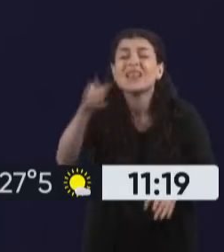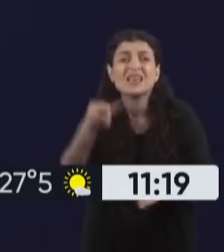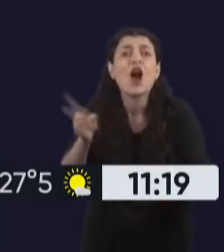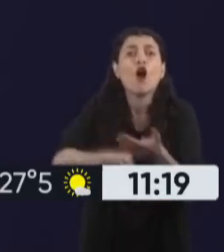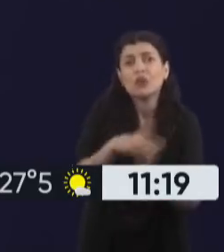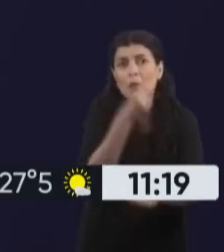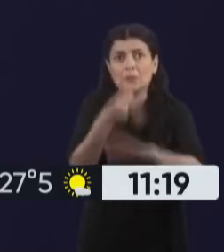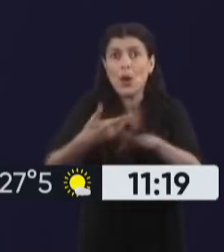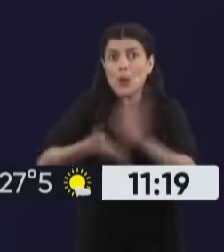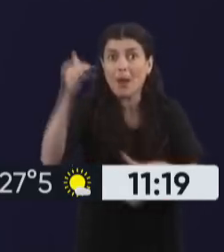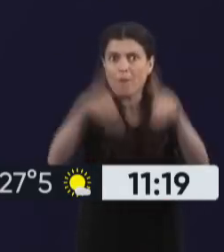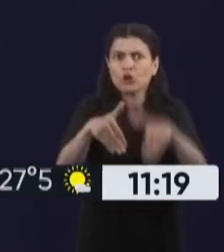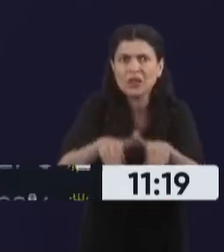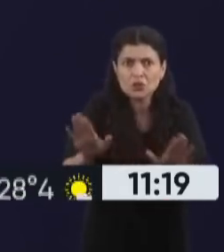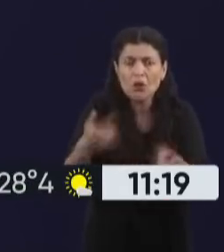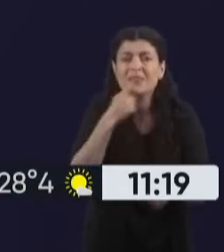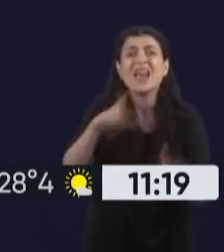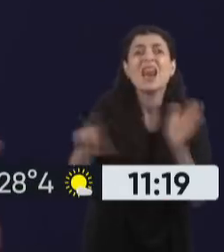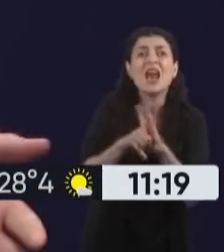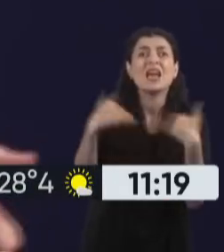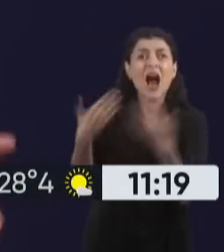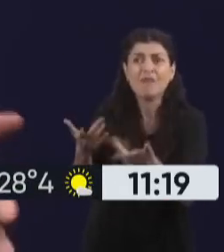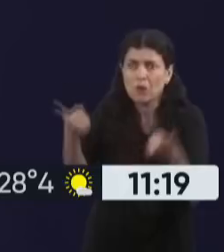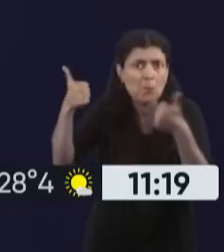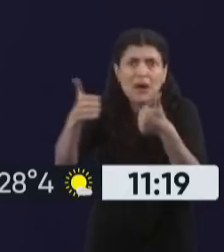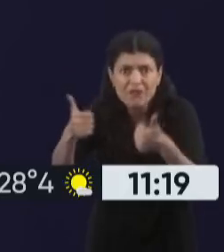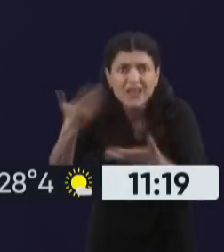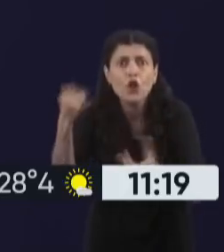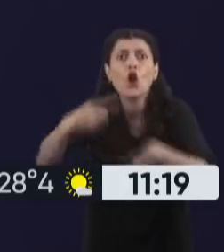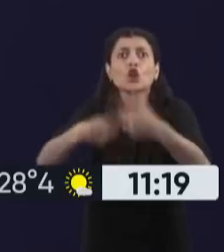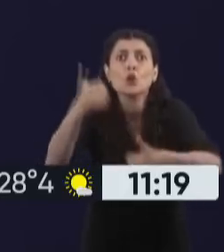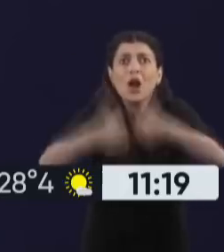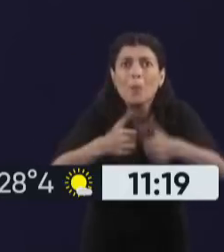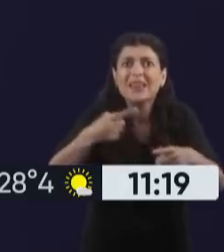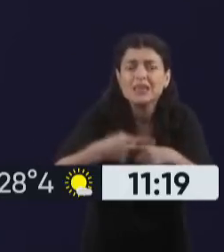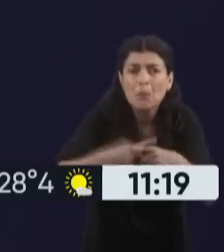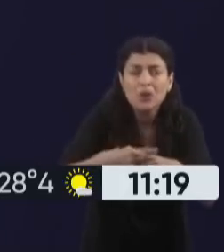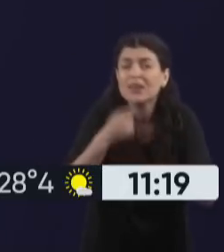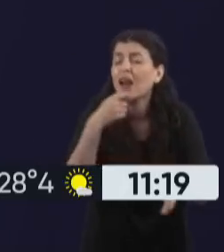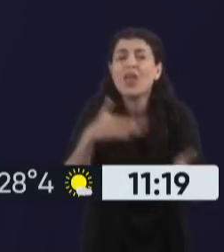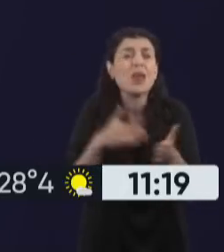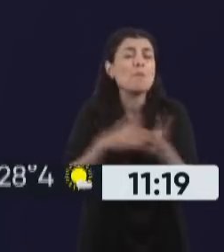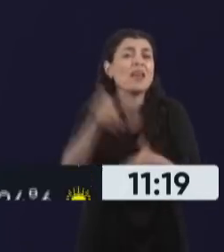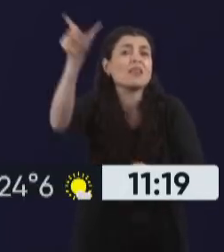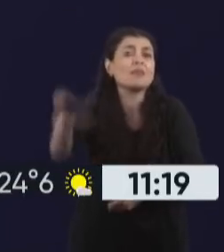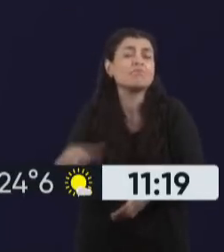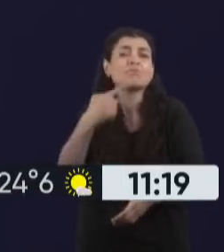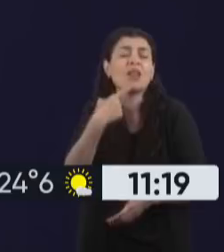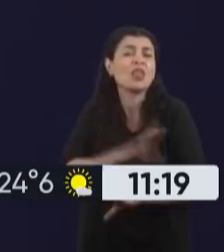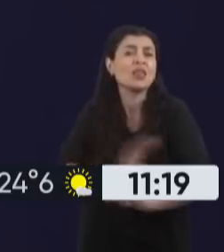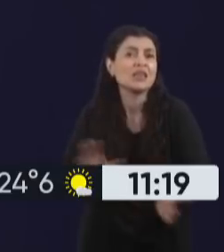candidata y lo puede ser, legalmente se competirá, y si no, no. Eso se lo tienen que preguntar a